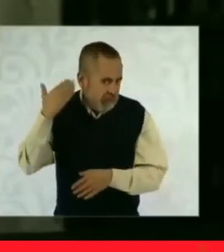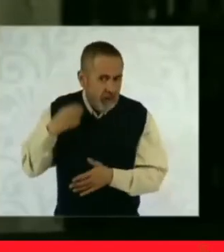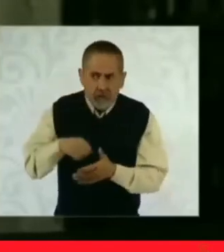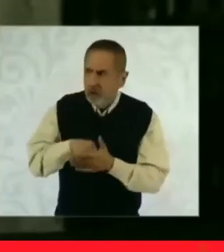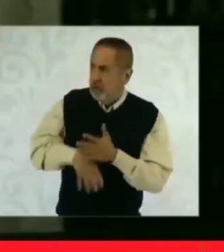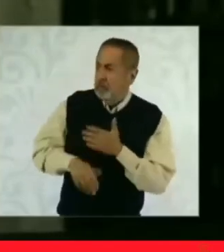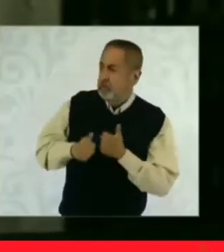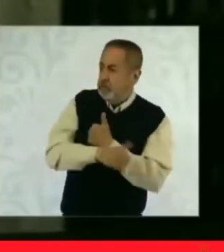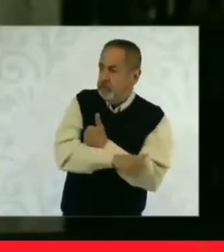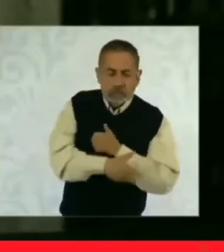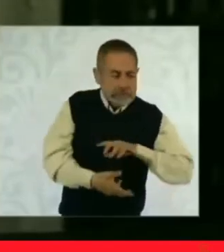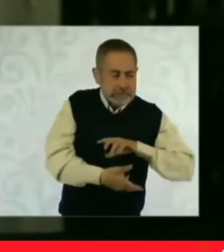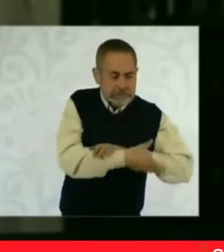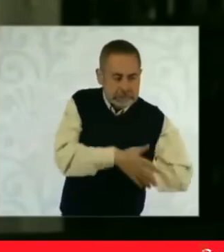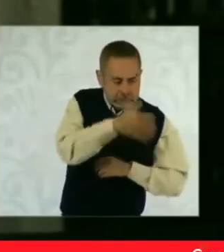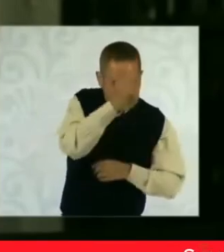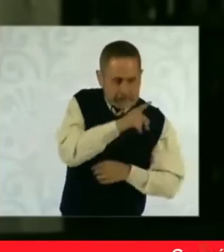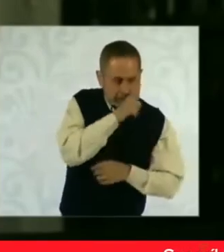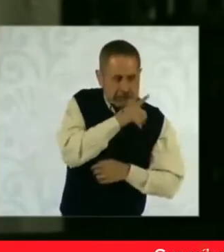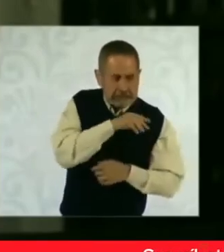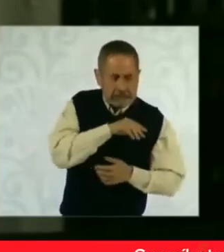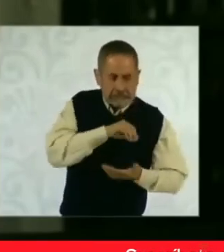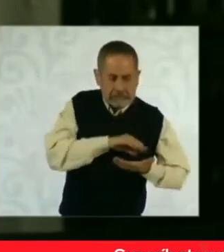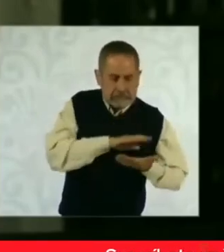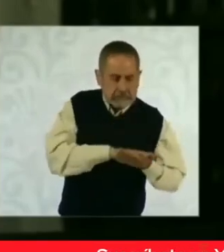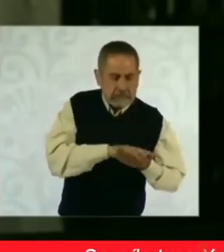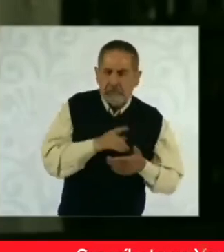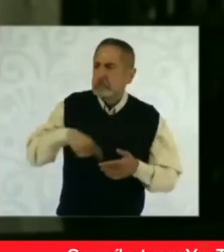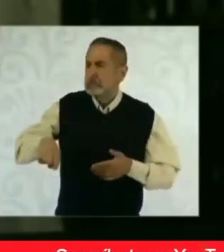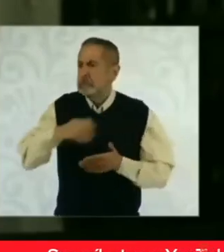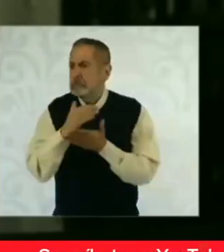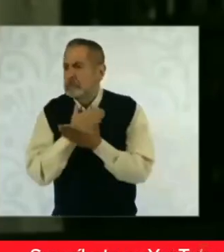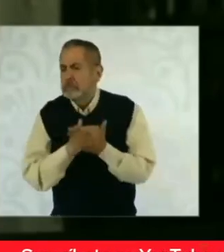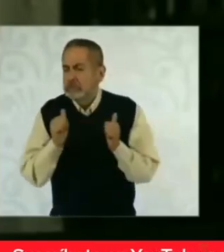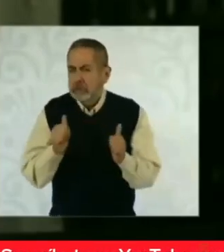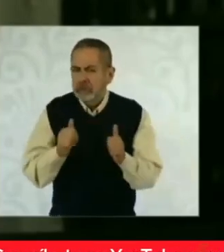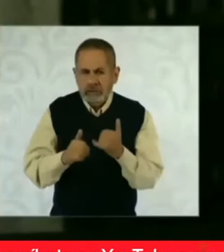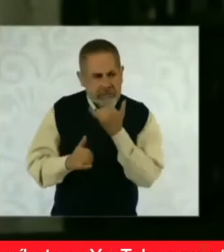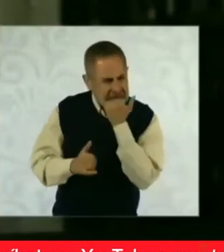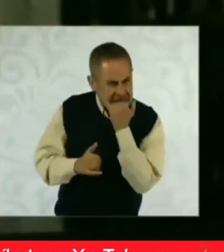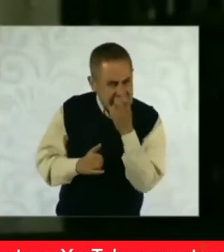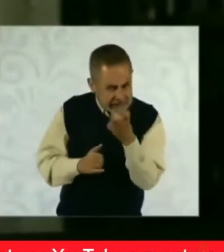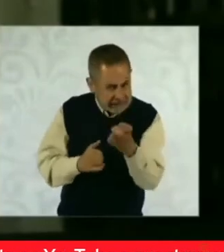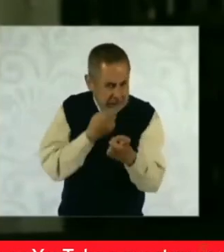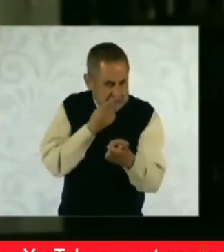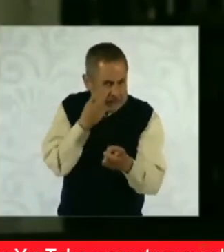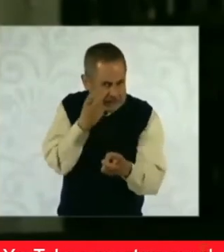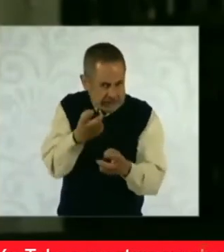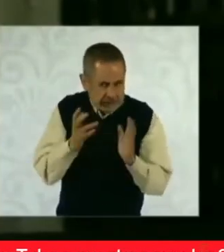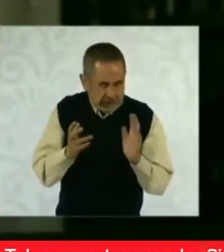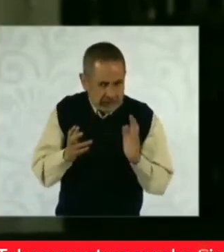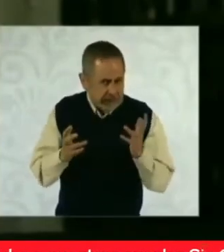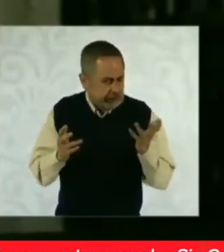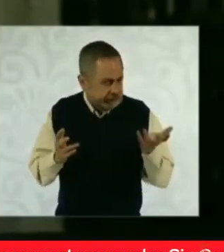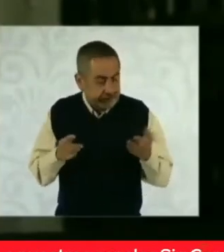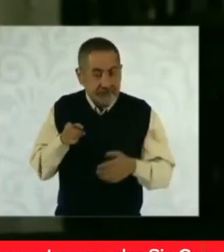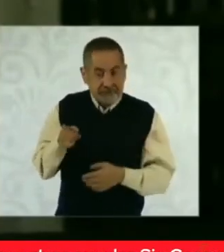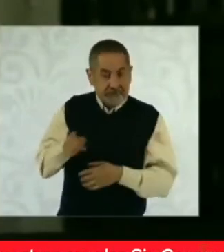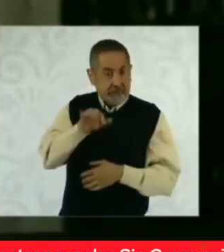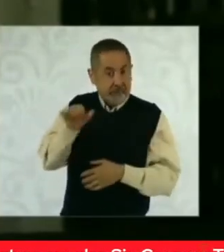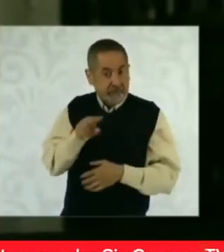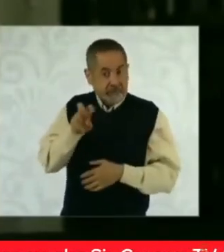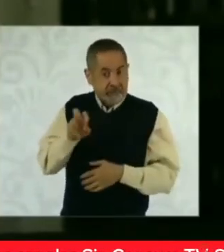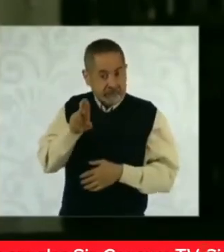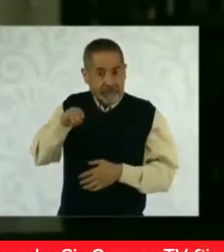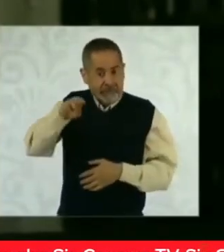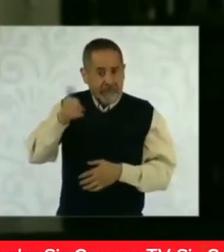que hubiera un pacto para que de alguna manera pudiera estar pues un tanto tranquila la situación en el estado. De hecho, él parte de lo que